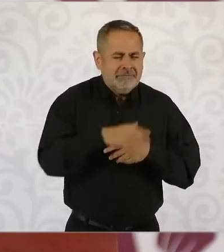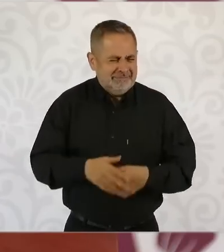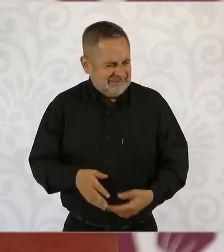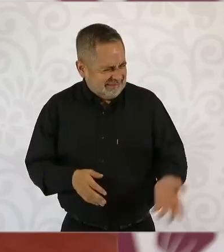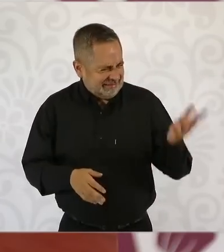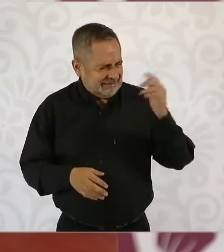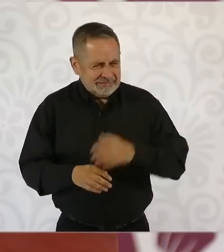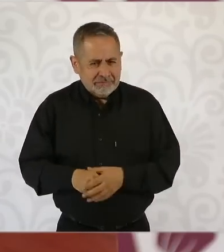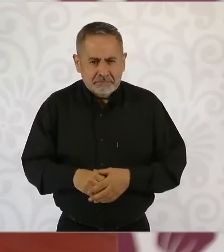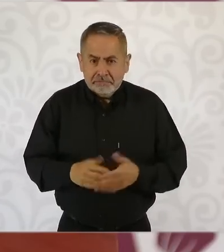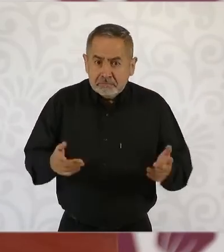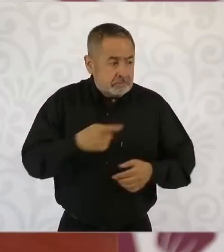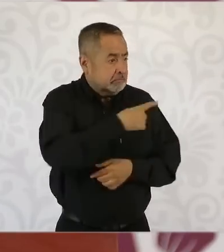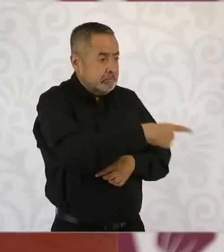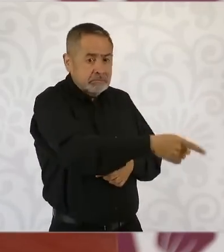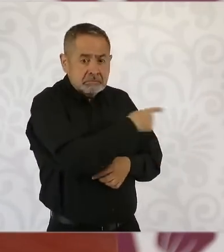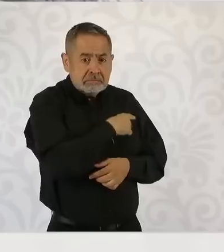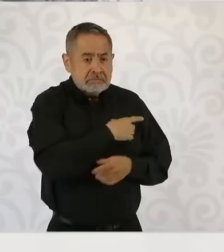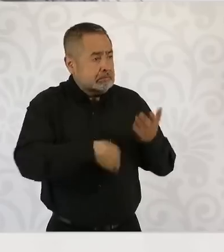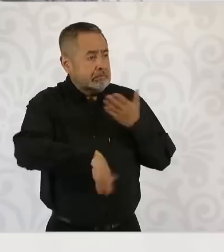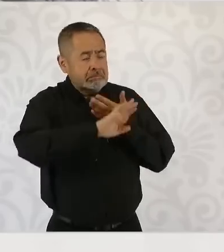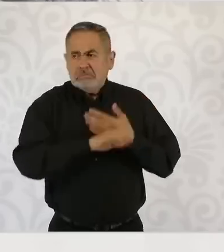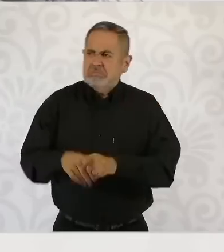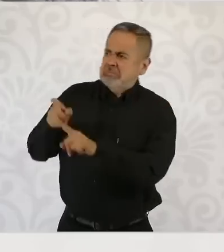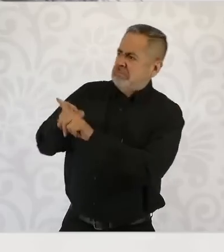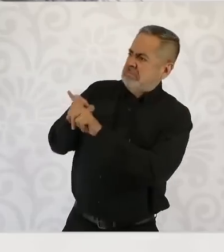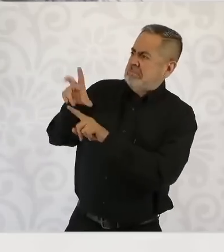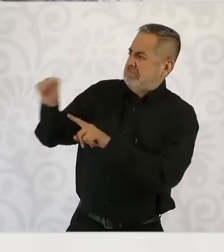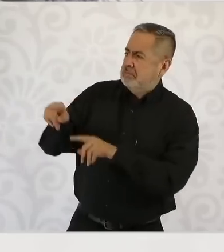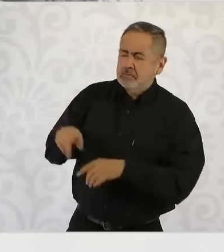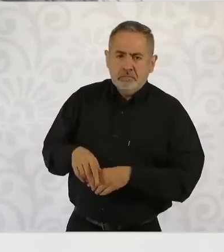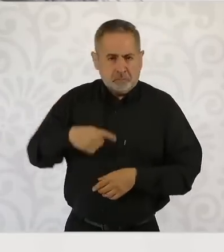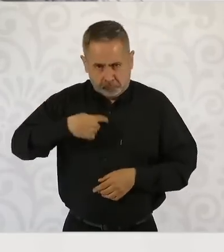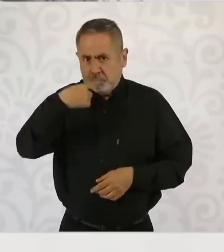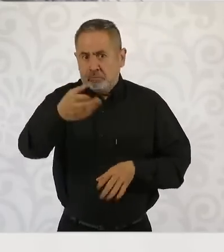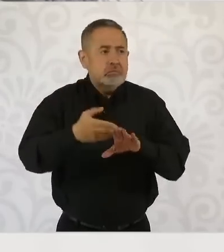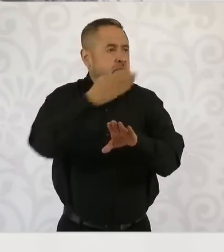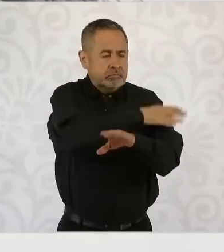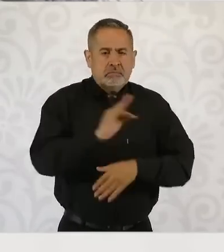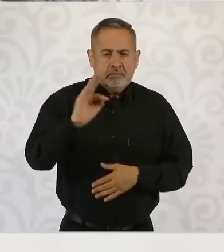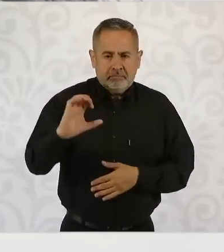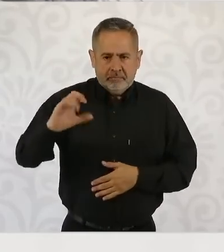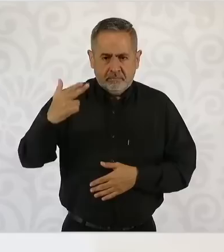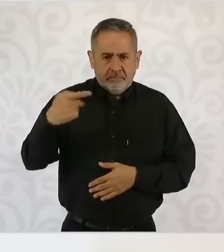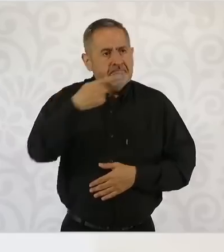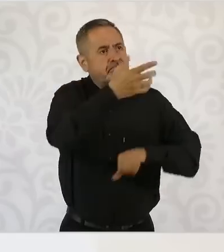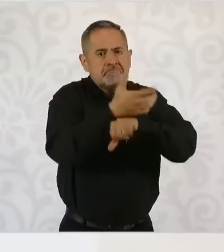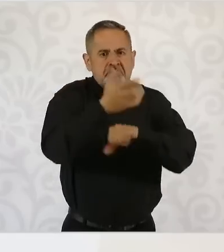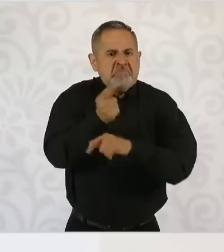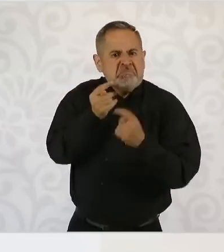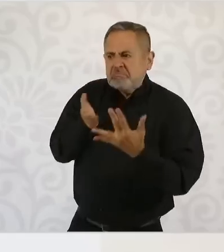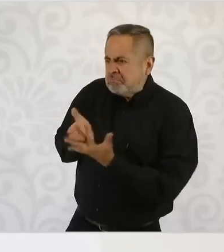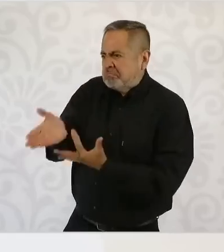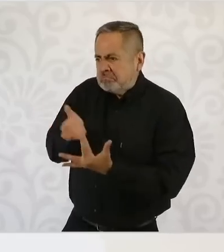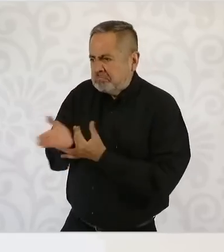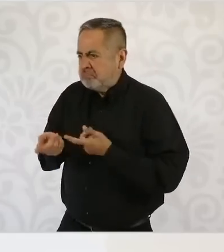nos critican cuando decimos que en el periodo de Calderón es cuando más intervencionismo